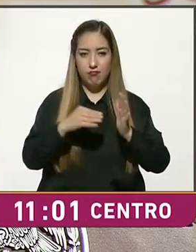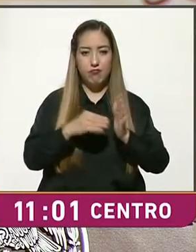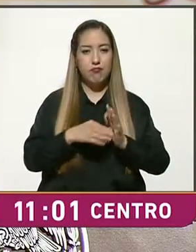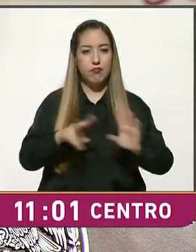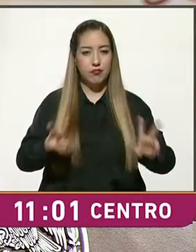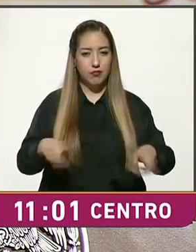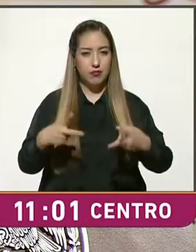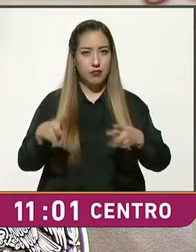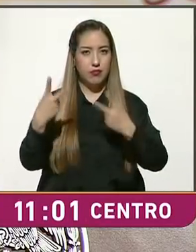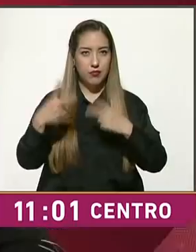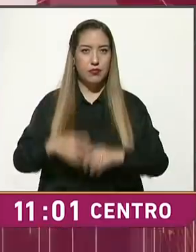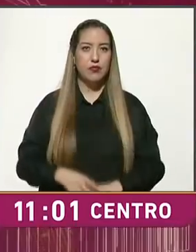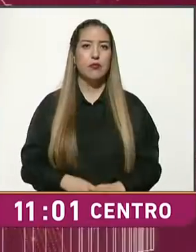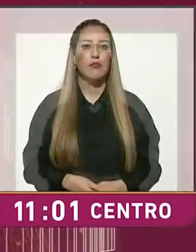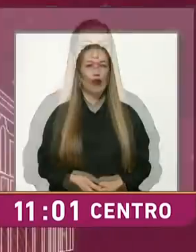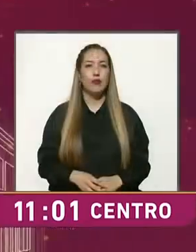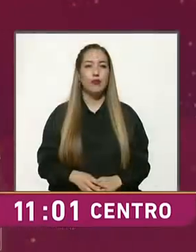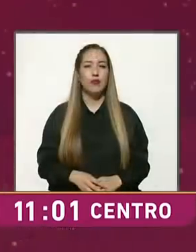ofreciendo los productos.